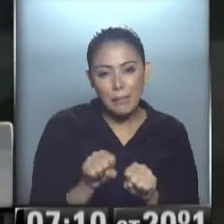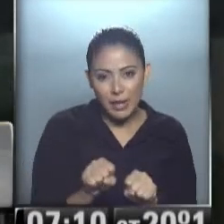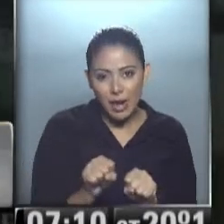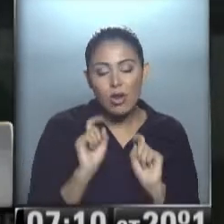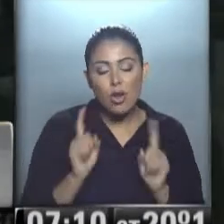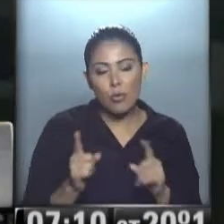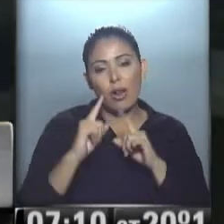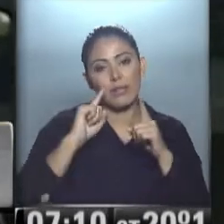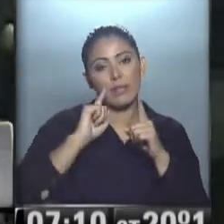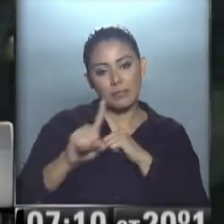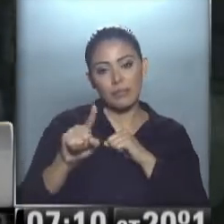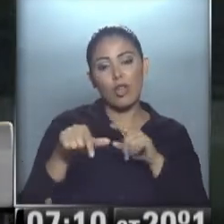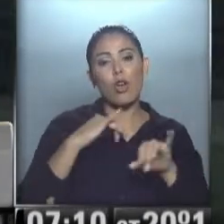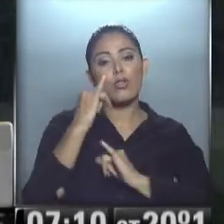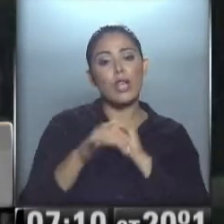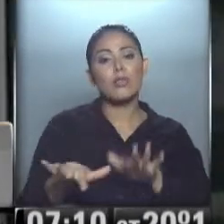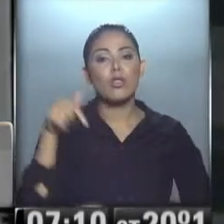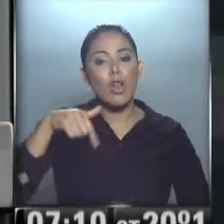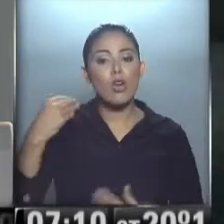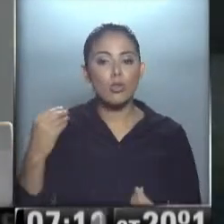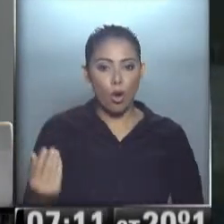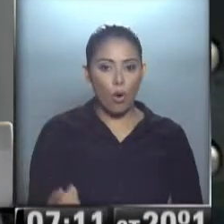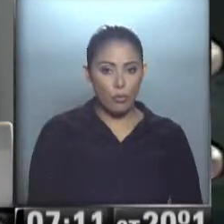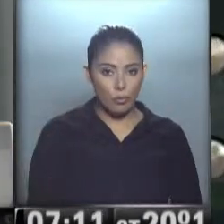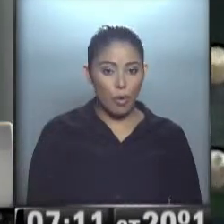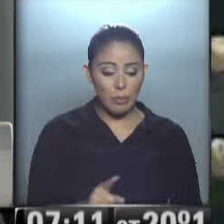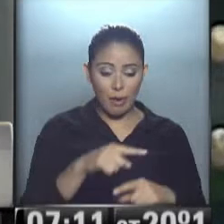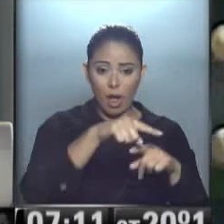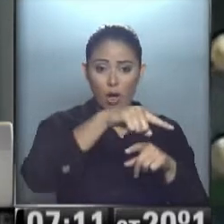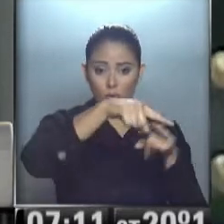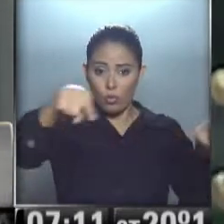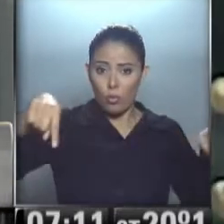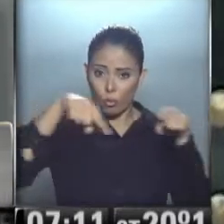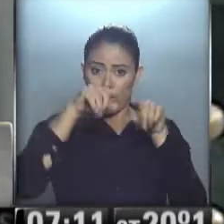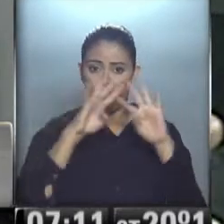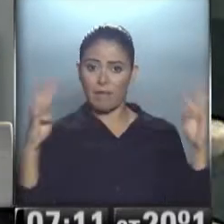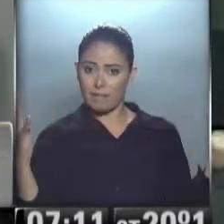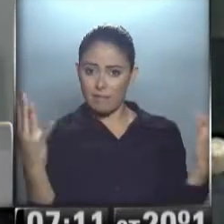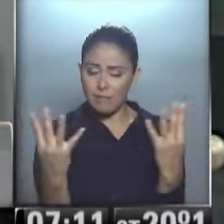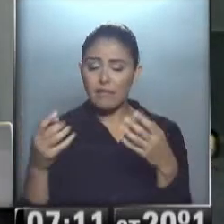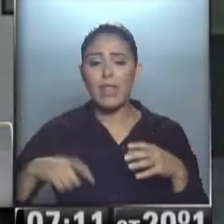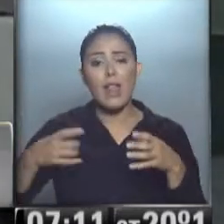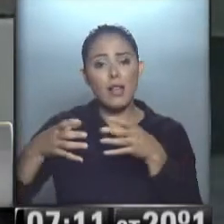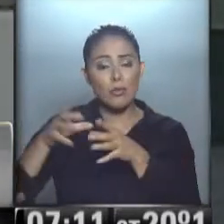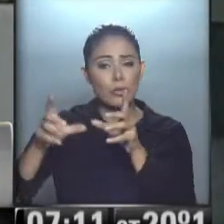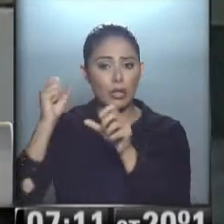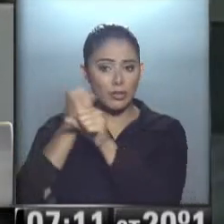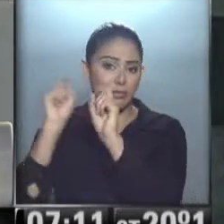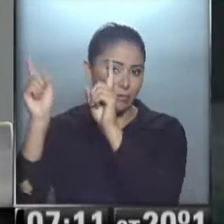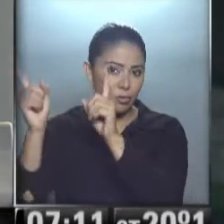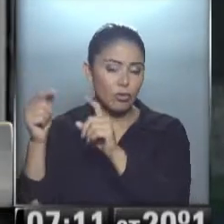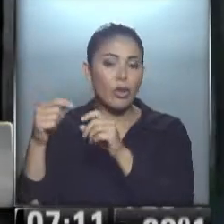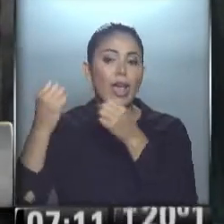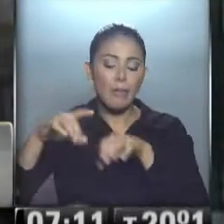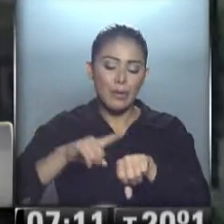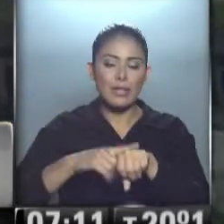estamos transmitiendo por supuesto la situación como esta aquí hay un vallado en esta cuadra por supuesto en las delegaciones de los trabajadores van a comenzar a venir a